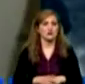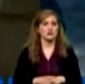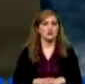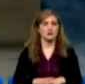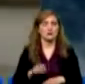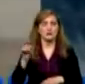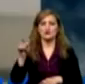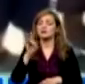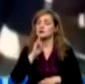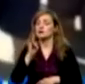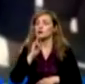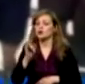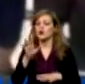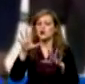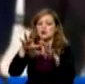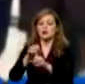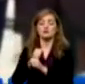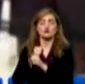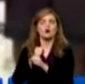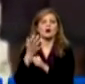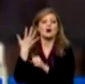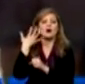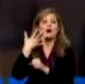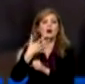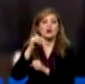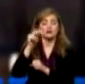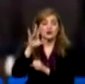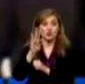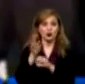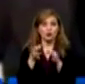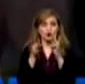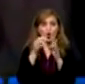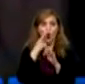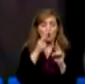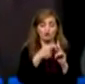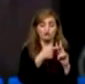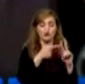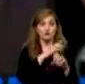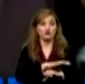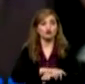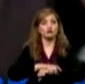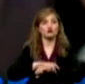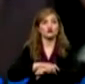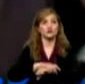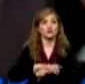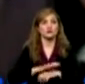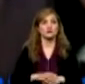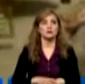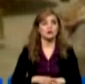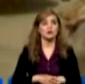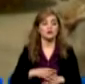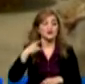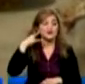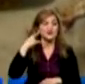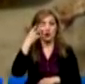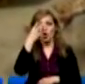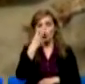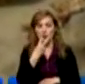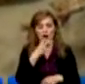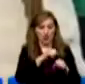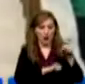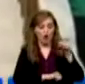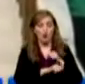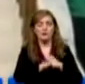de Florida de su país desde el 17 de febrero. Los extranjeros fueron detenidos luego de encontrar a la menor en un hotel del balneario